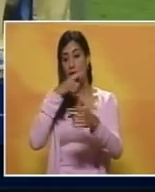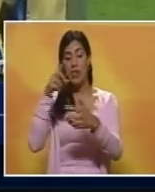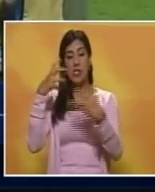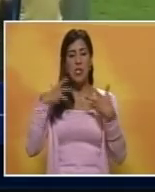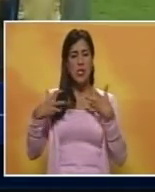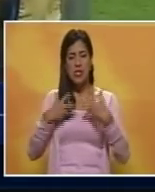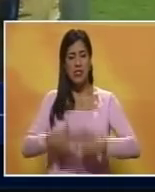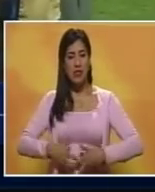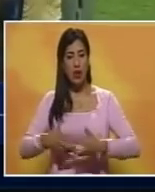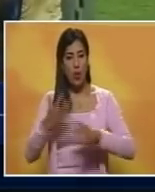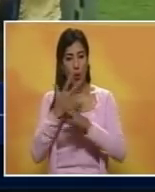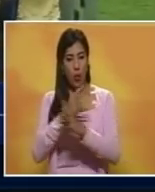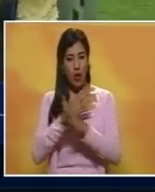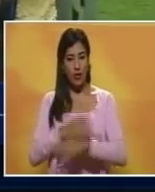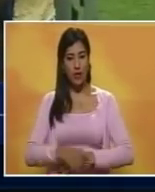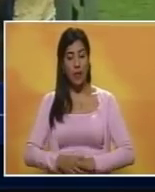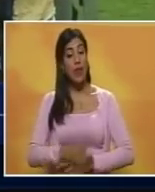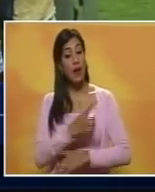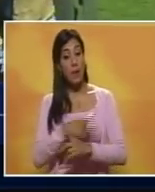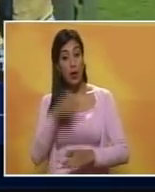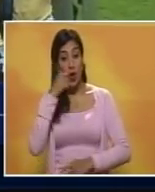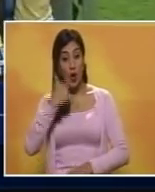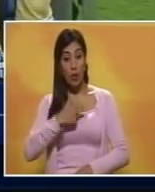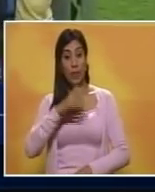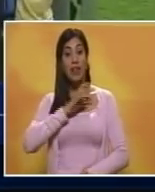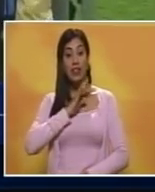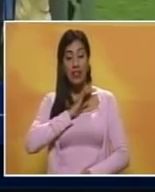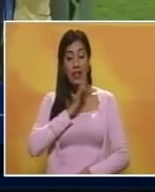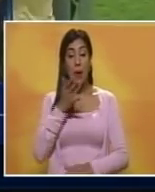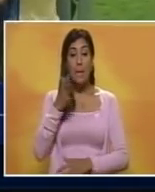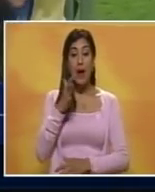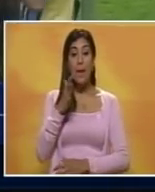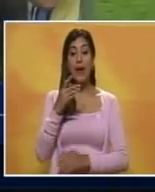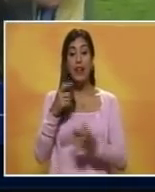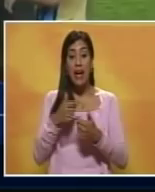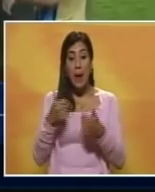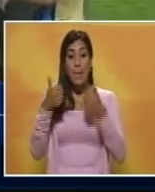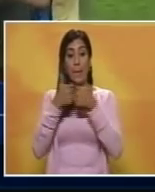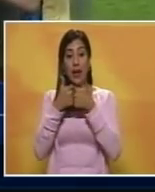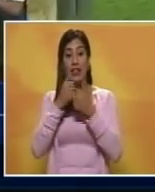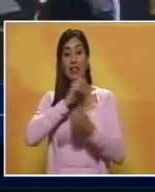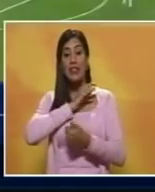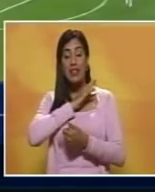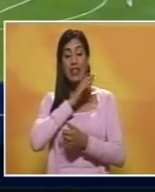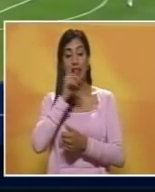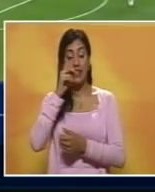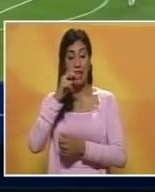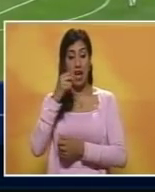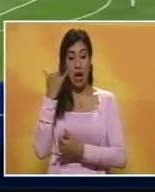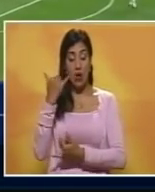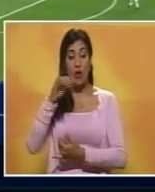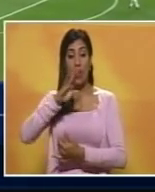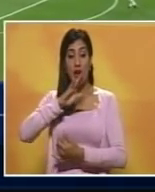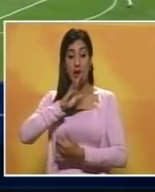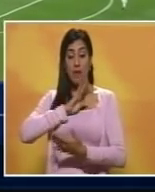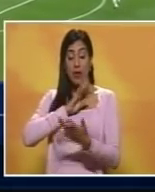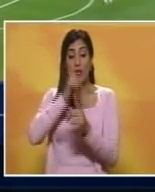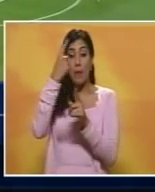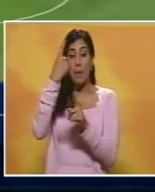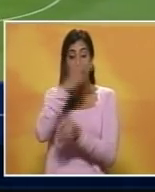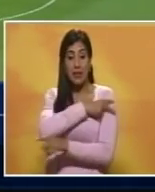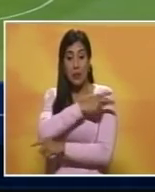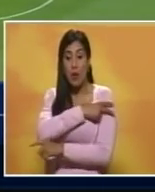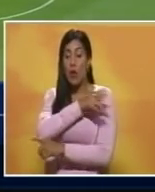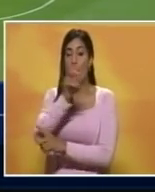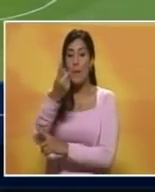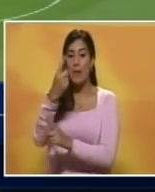de los futbolistas del equipo local. Si Boca Juniors al menos saca un empate hoy ante Palmeiras en São Paulo, será la primera vez que una